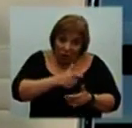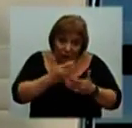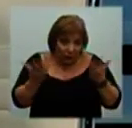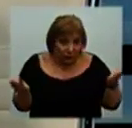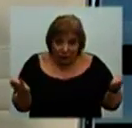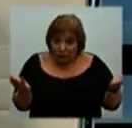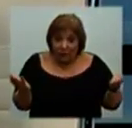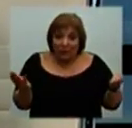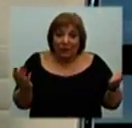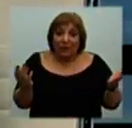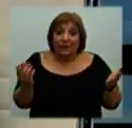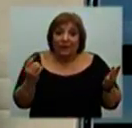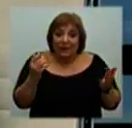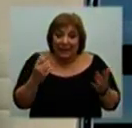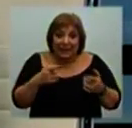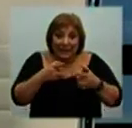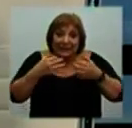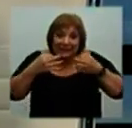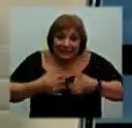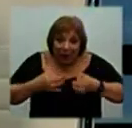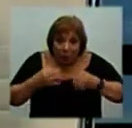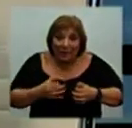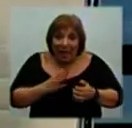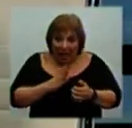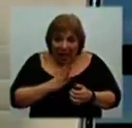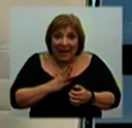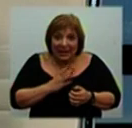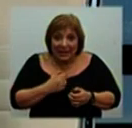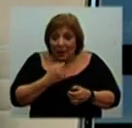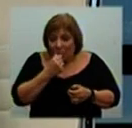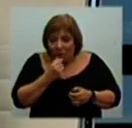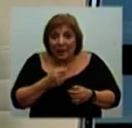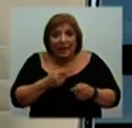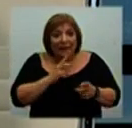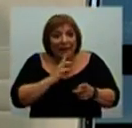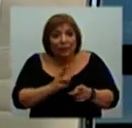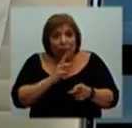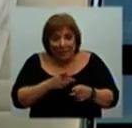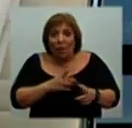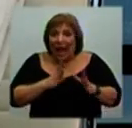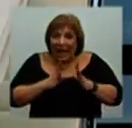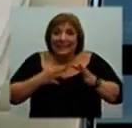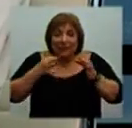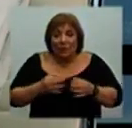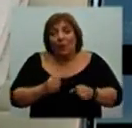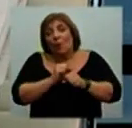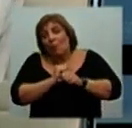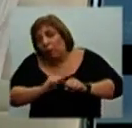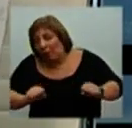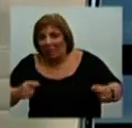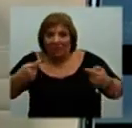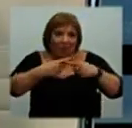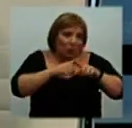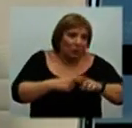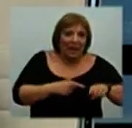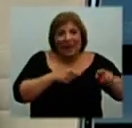este una en el procedimiento que se hace y en los resultados que se hace podrá haber discusiones o todo un